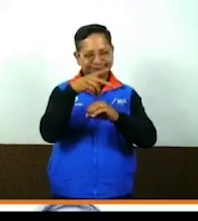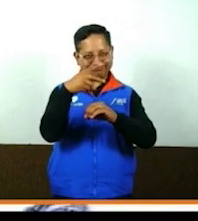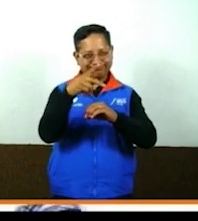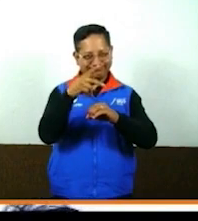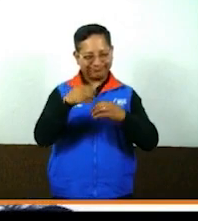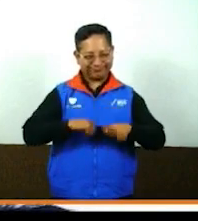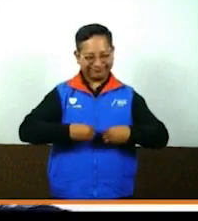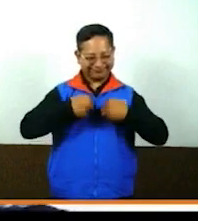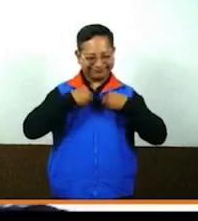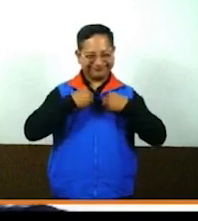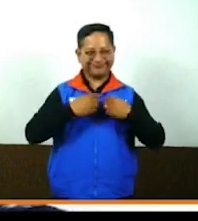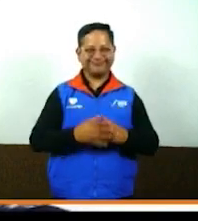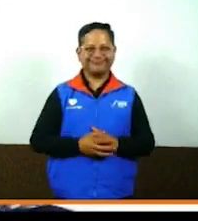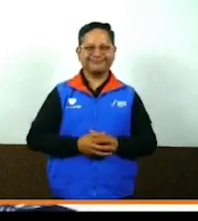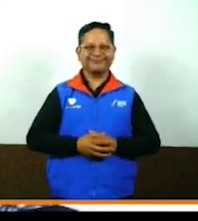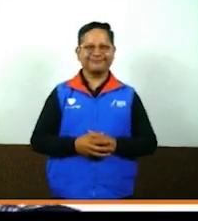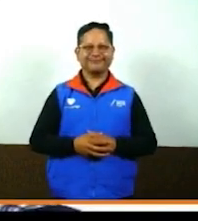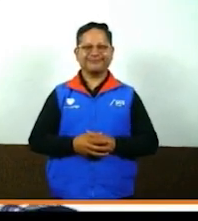vida.